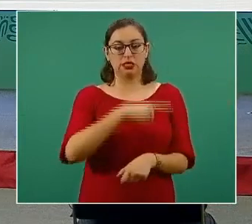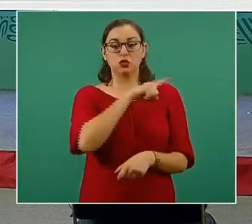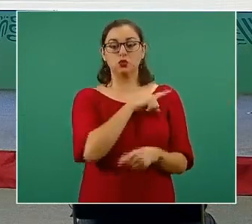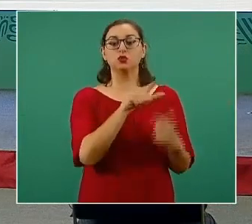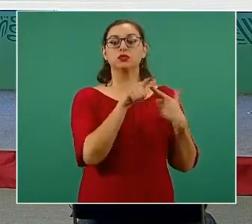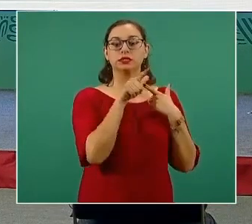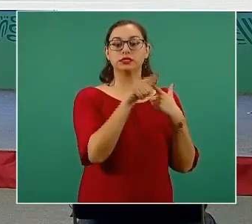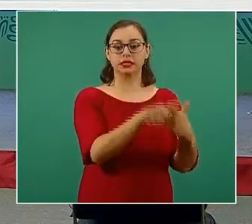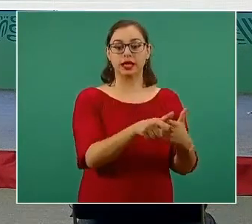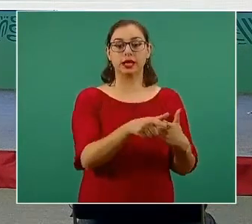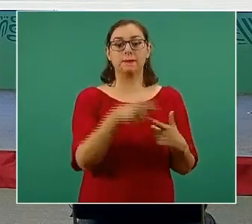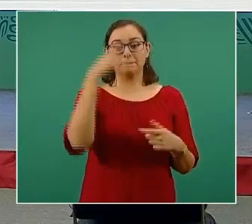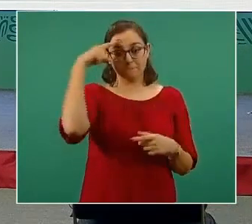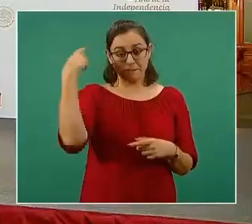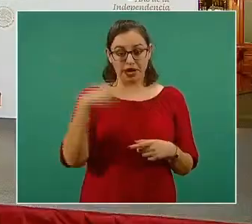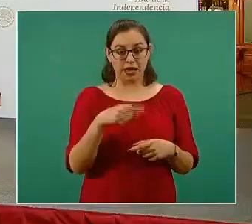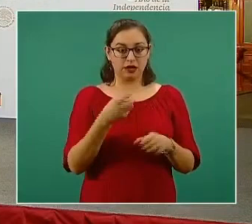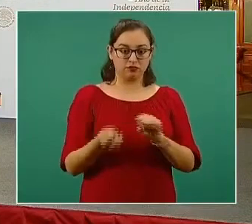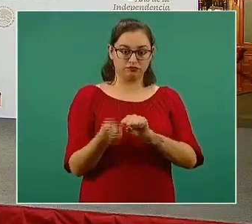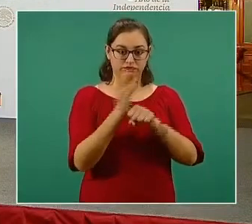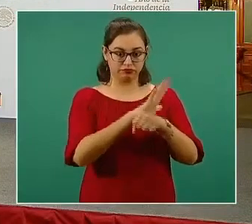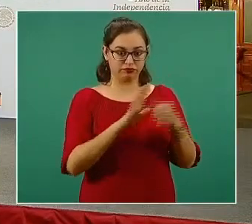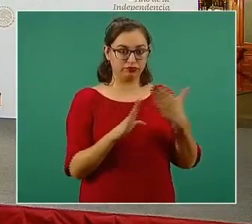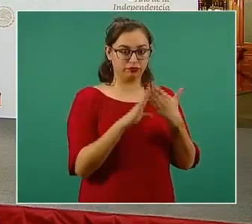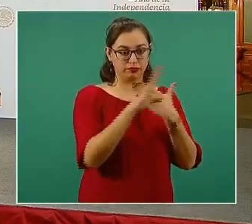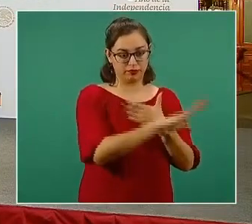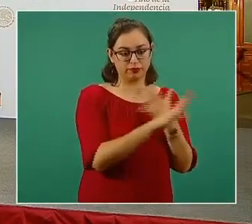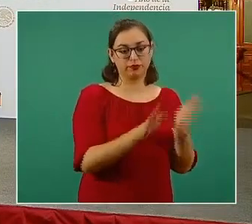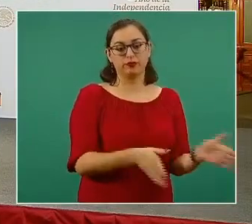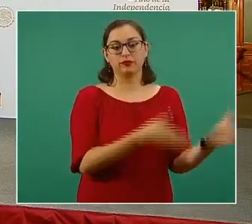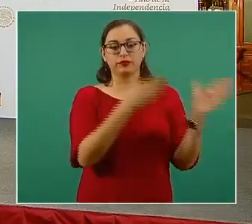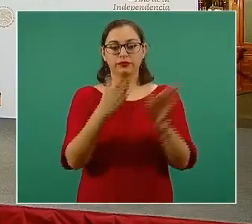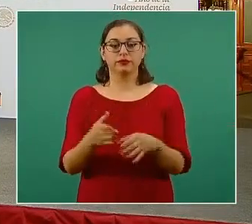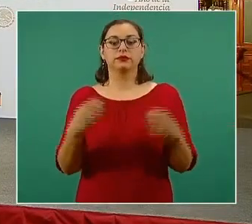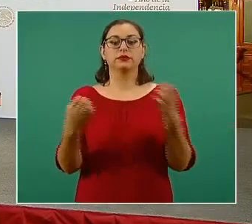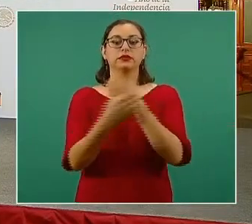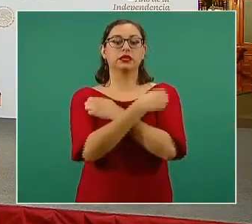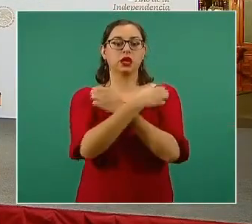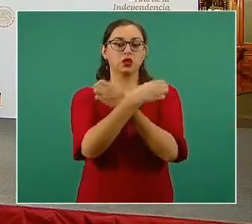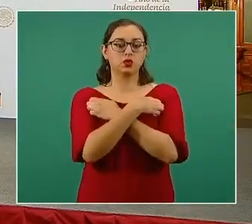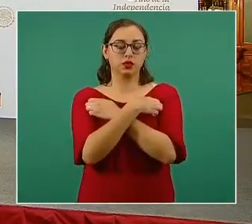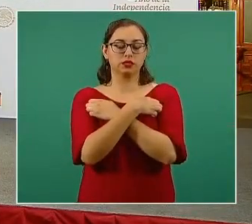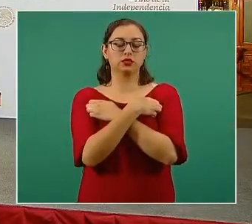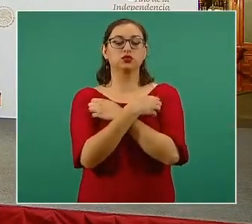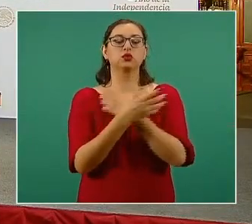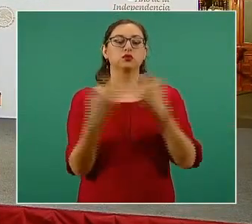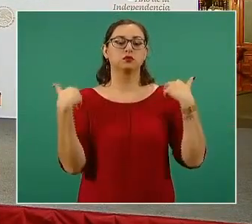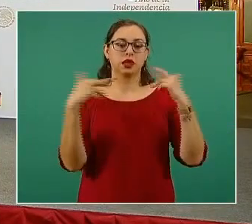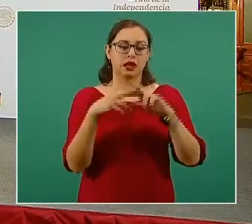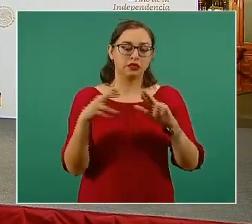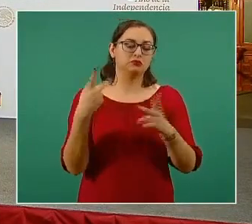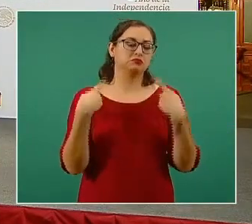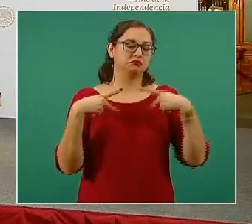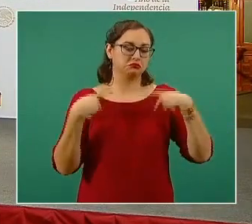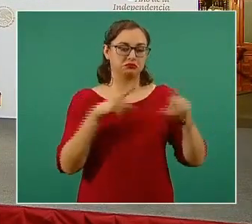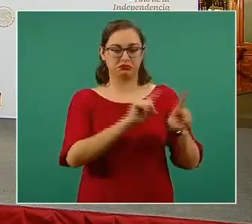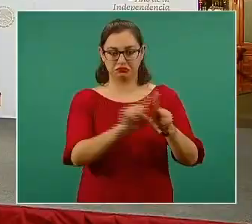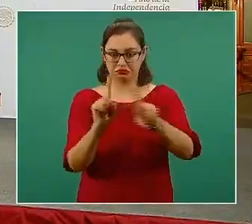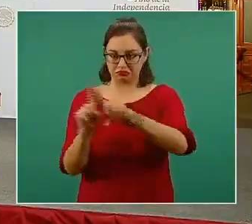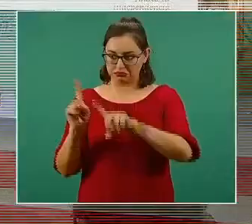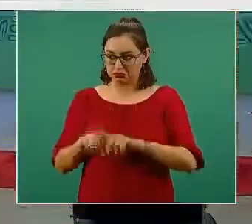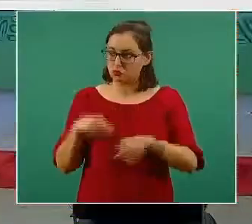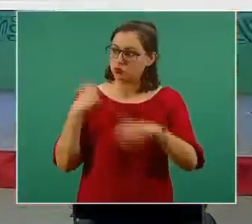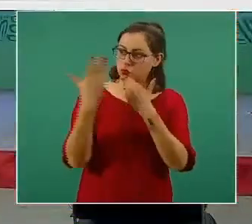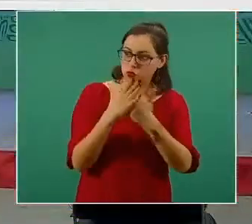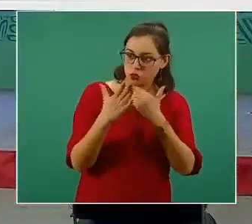la respuesta al COVID. El personal educativo, por lo que ya hemos explicado, para reabrir las escuelas en condiciones de